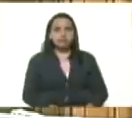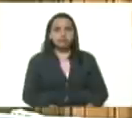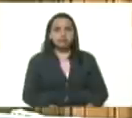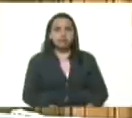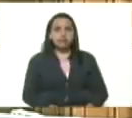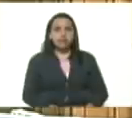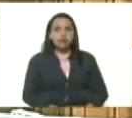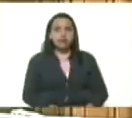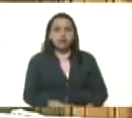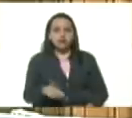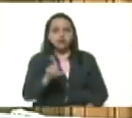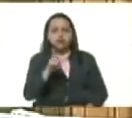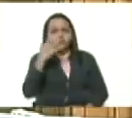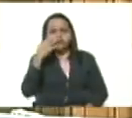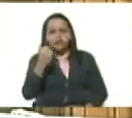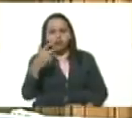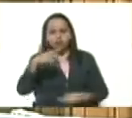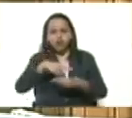No entiendo este dato.